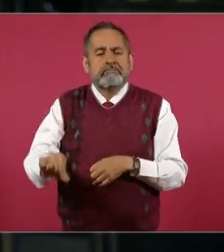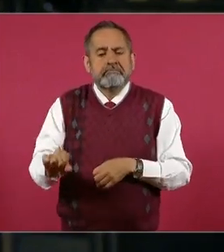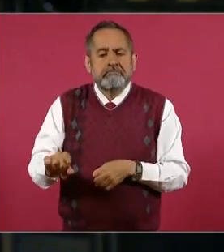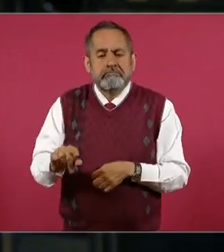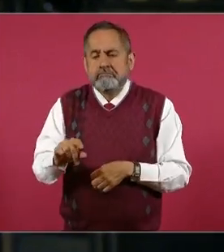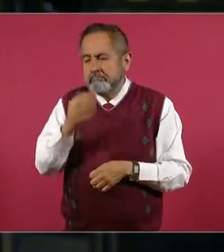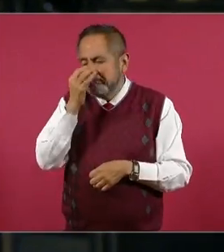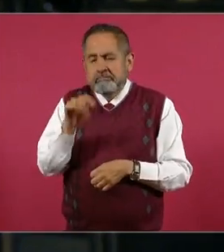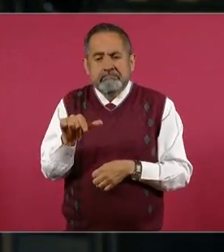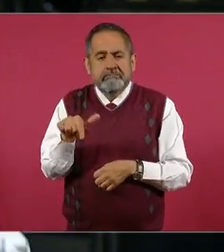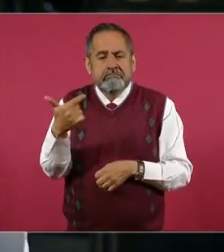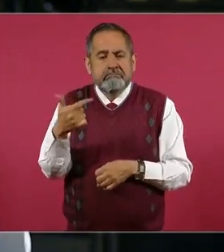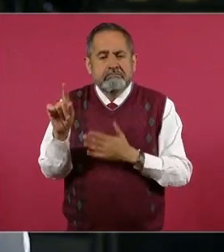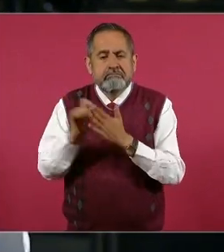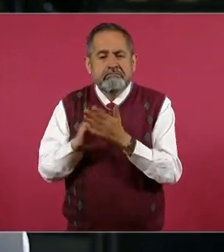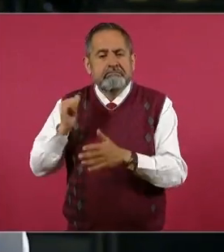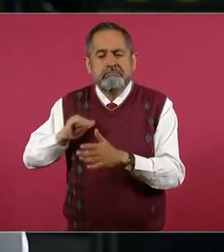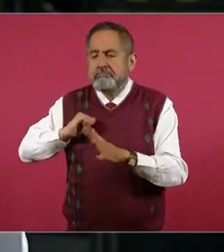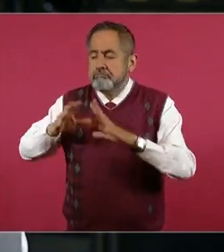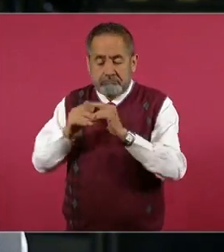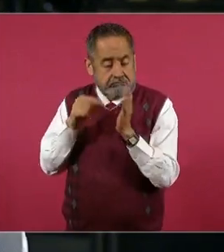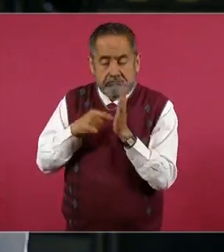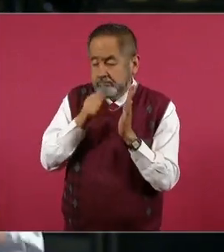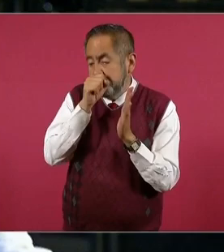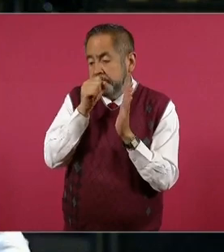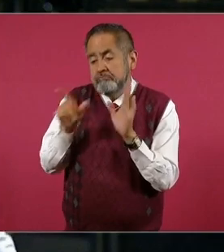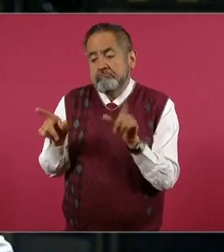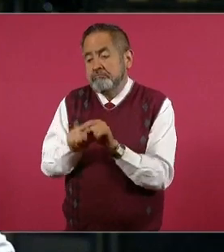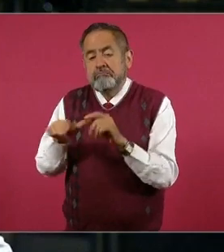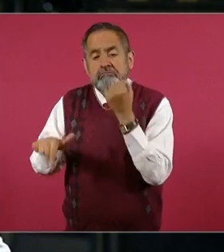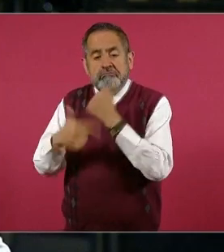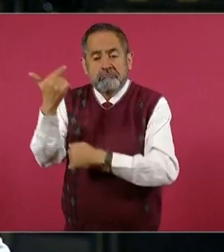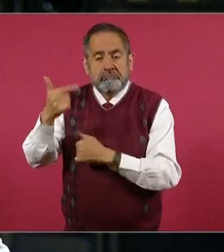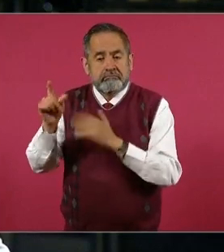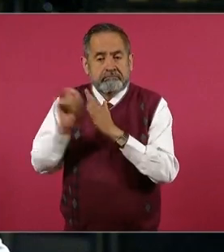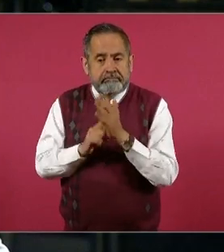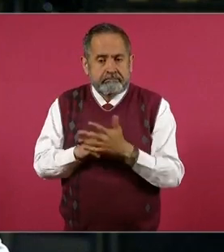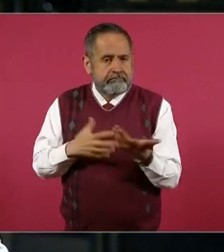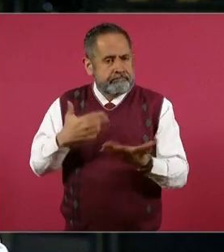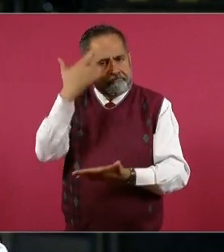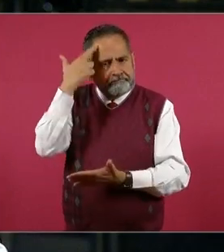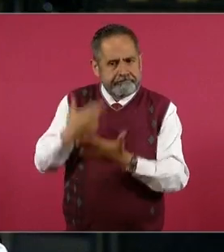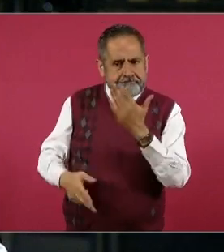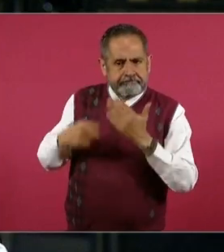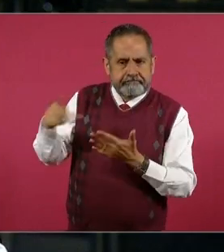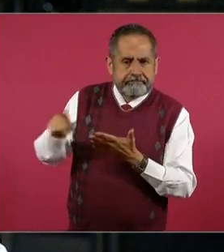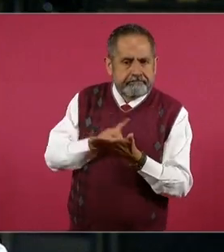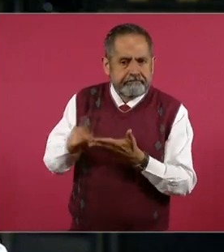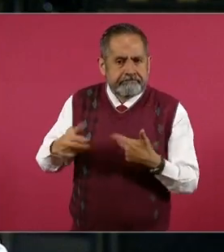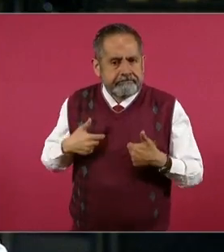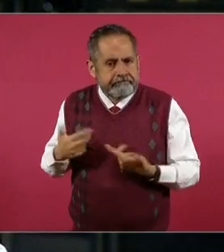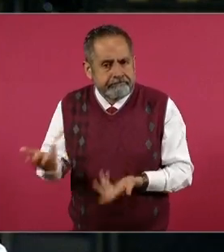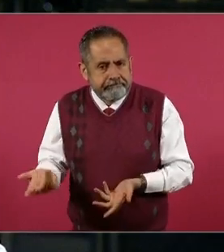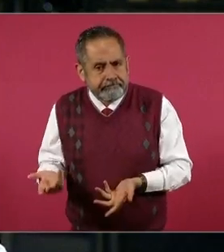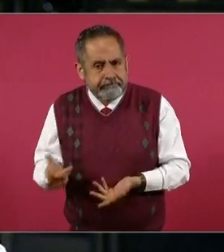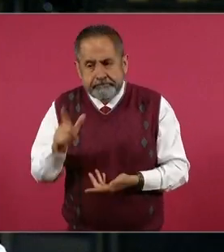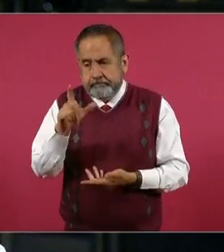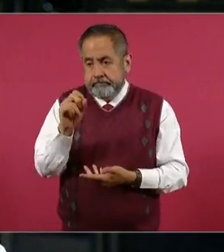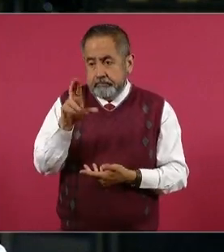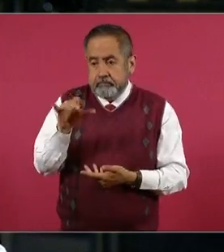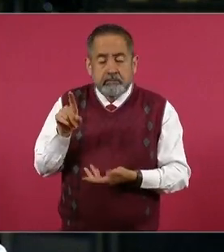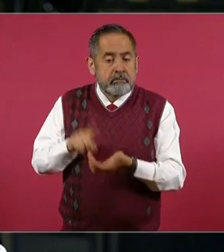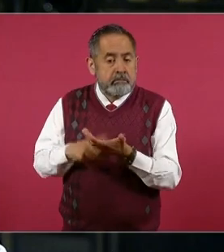con solo 12 meses de antigüedad oficial. Una clara violación a sus derechos laborales y humanos. Leoncio, ahora